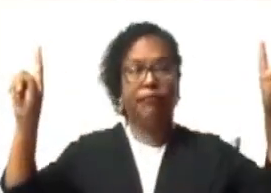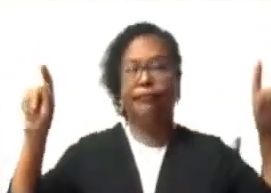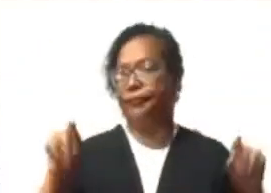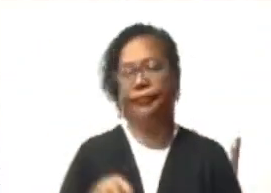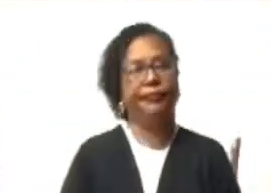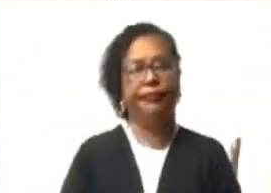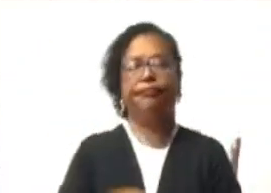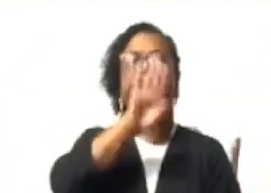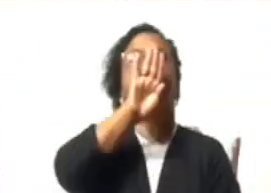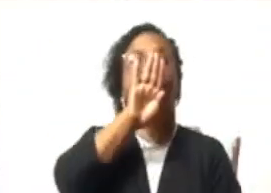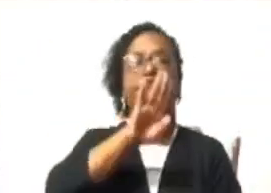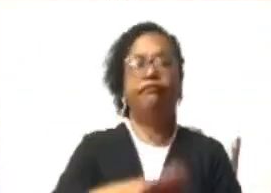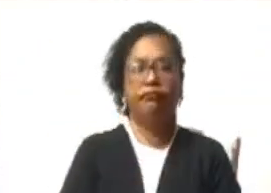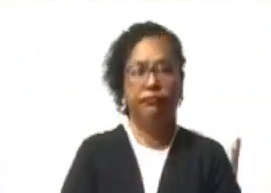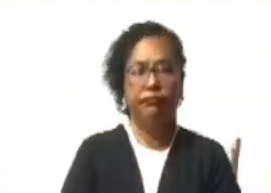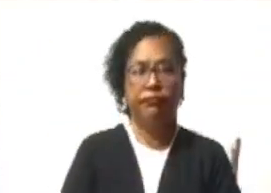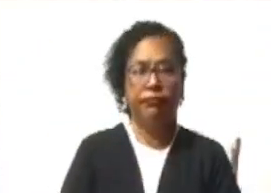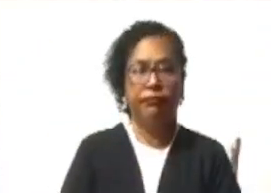diputados, diputadas,